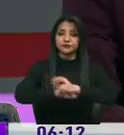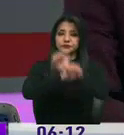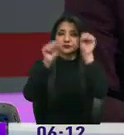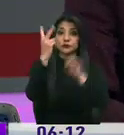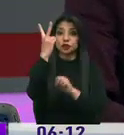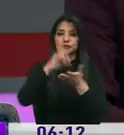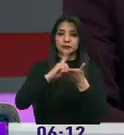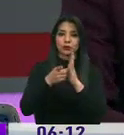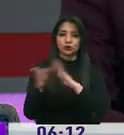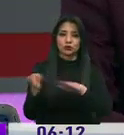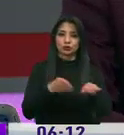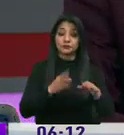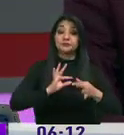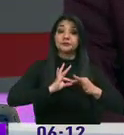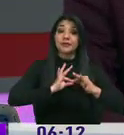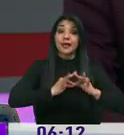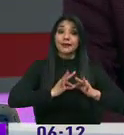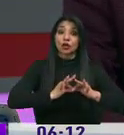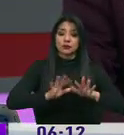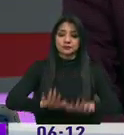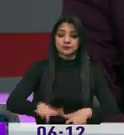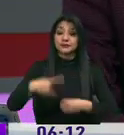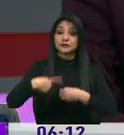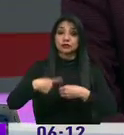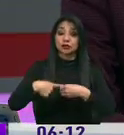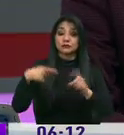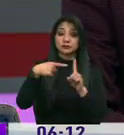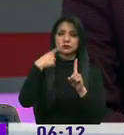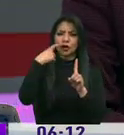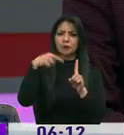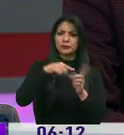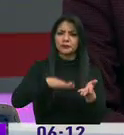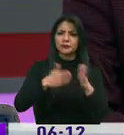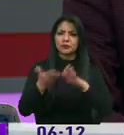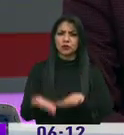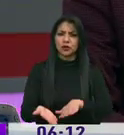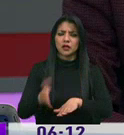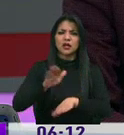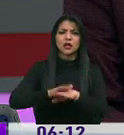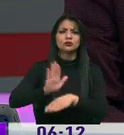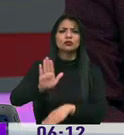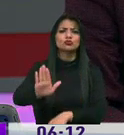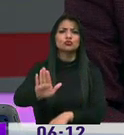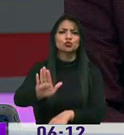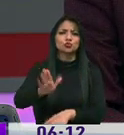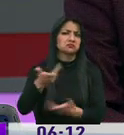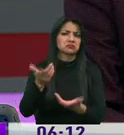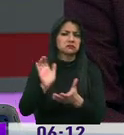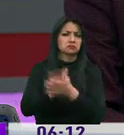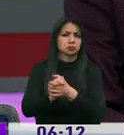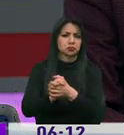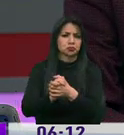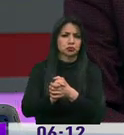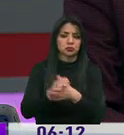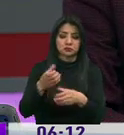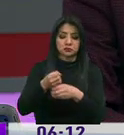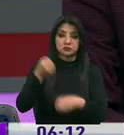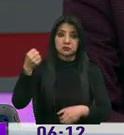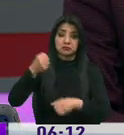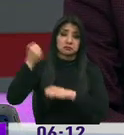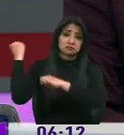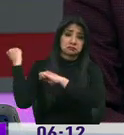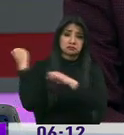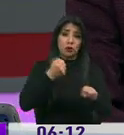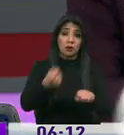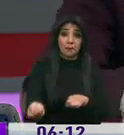en bellavista de calderón en el sur de quito un hombre aparentemente fue asesinado por su pareja sentimental el objeto de golpeo a la altura de la